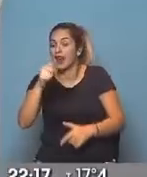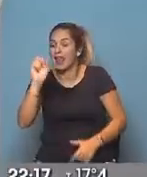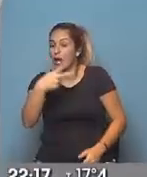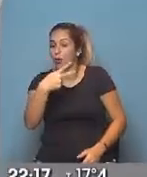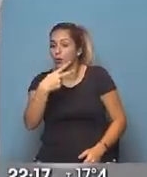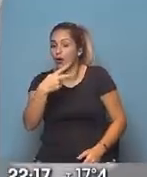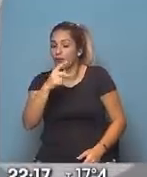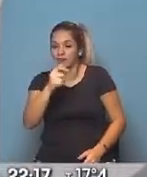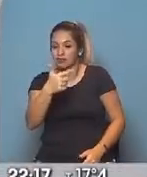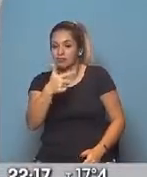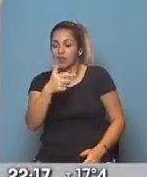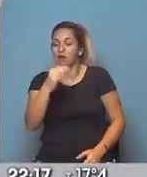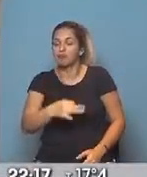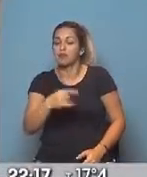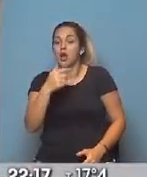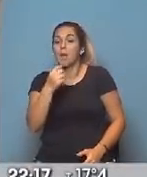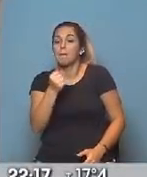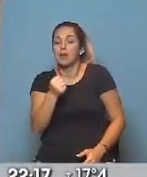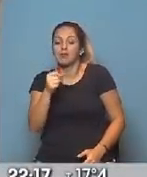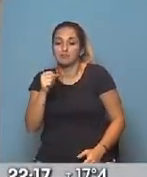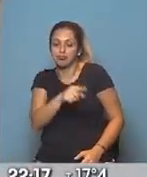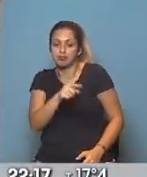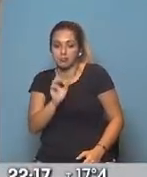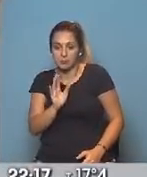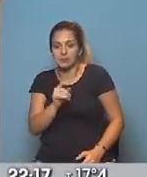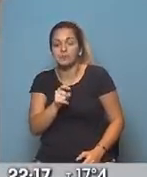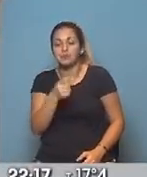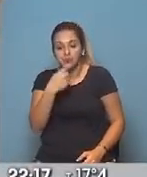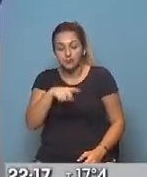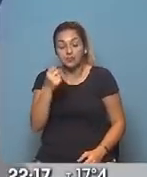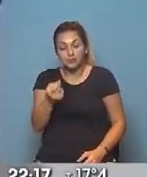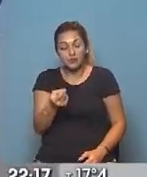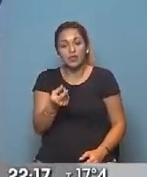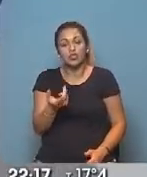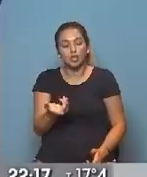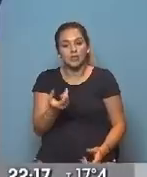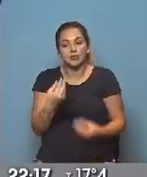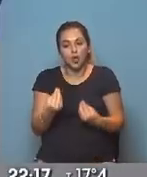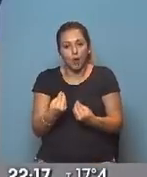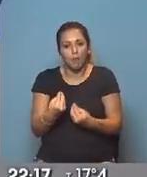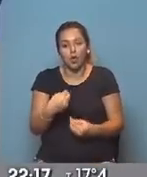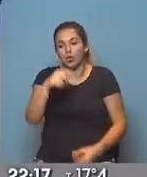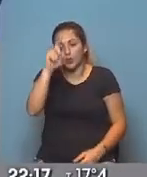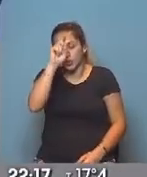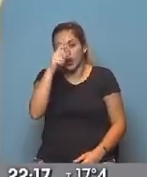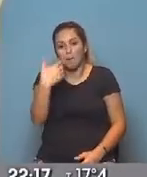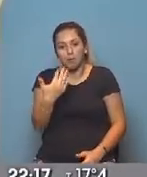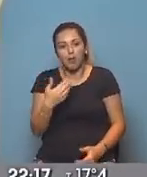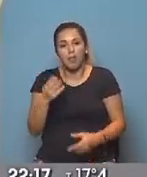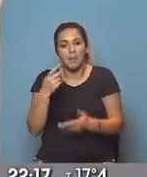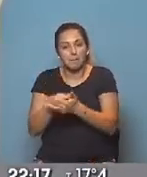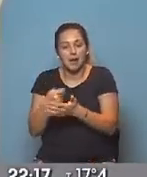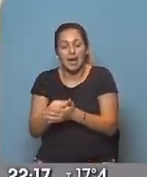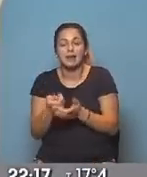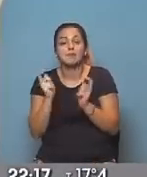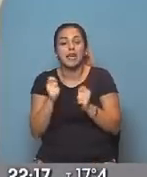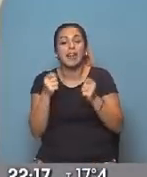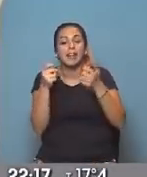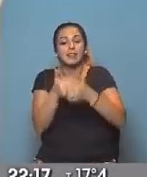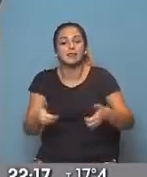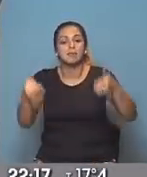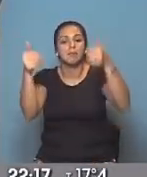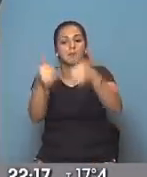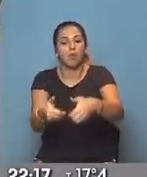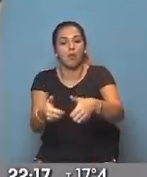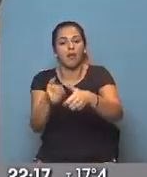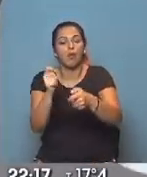Entonces, la devaluación de la lira puso en duda la capacidad de pago que podía tener el país. ¿Quiénes son los acreedores?